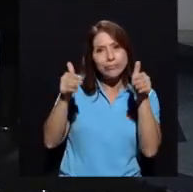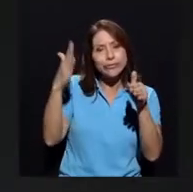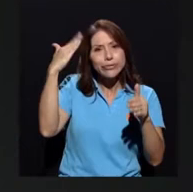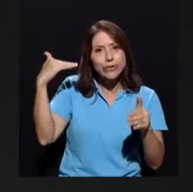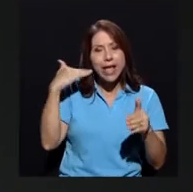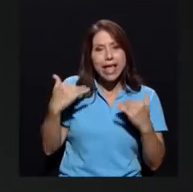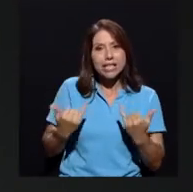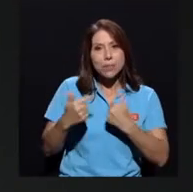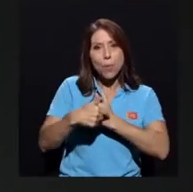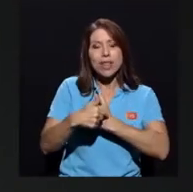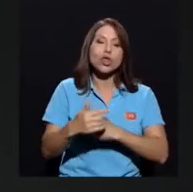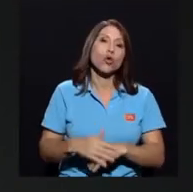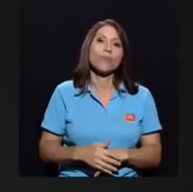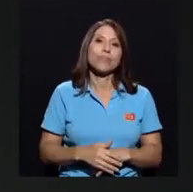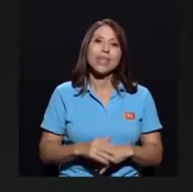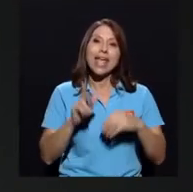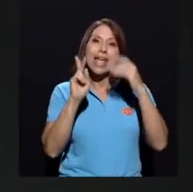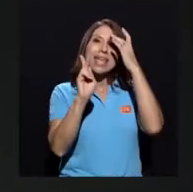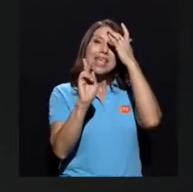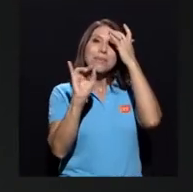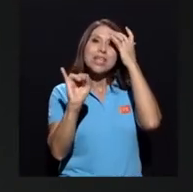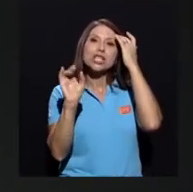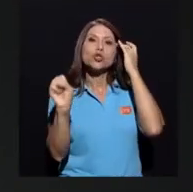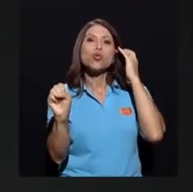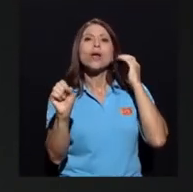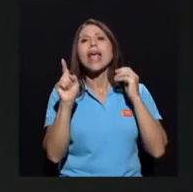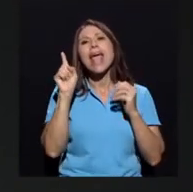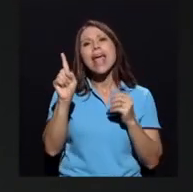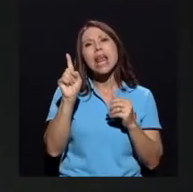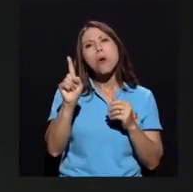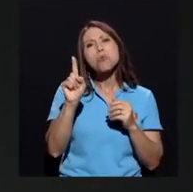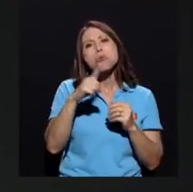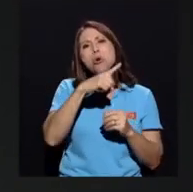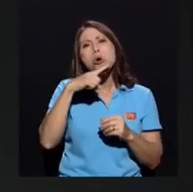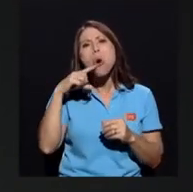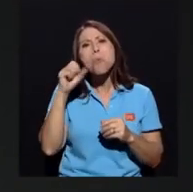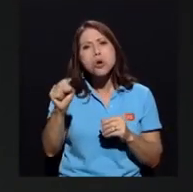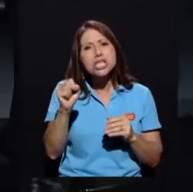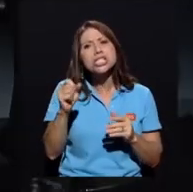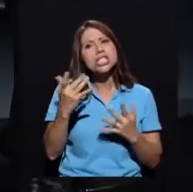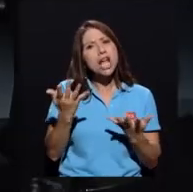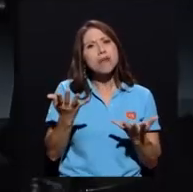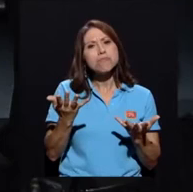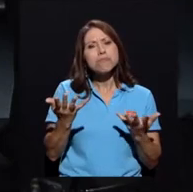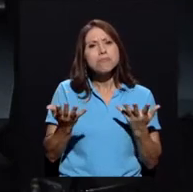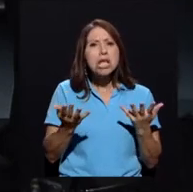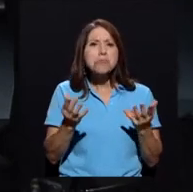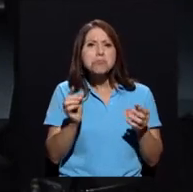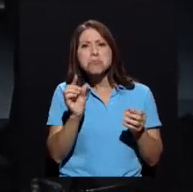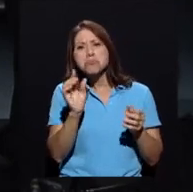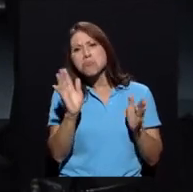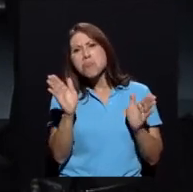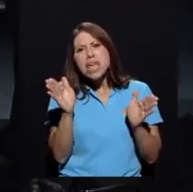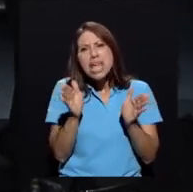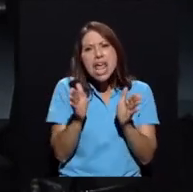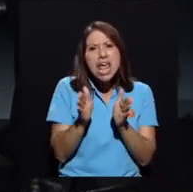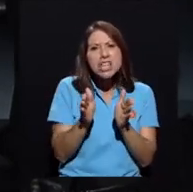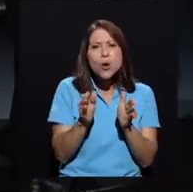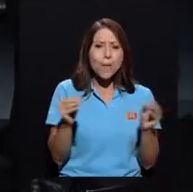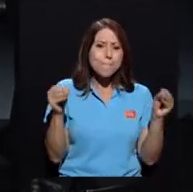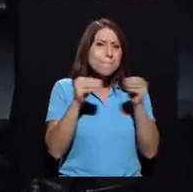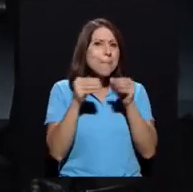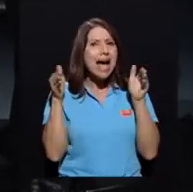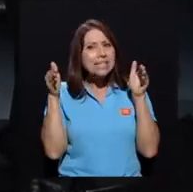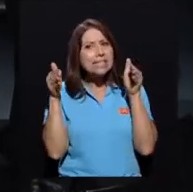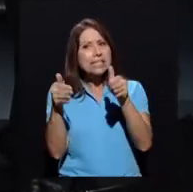presteza en este momento. Kim Il-sung era un pequeño comunista, sí, más nacionalista que comunista en